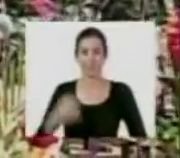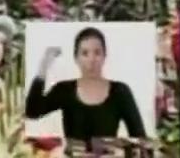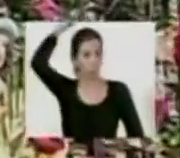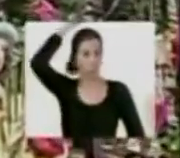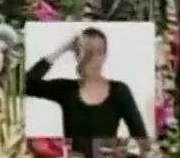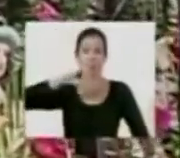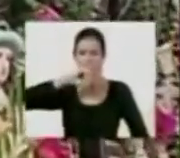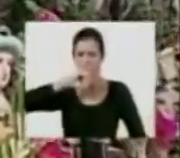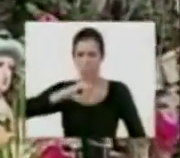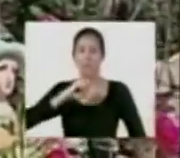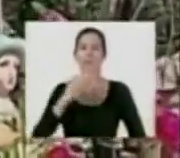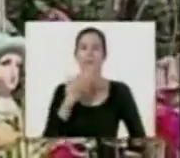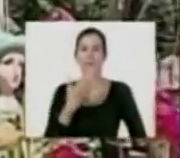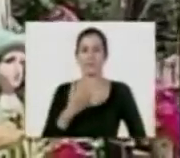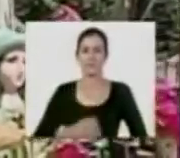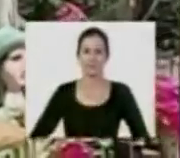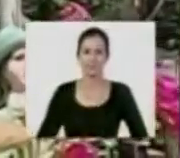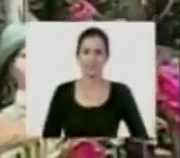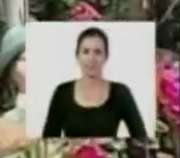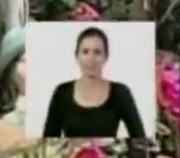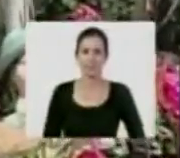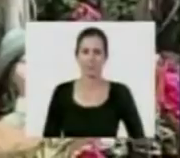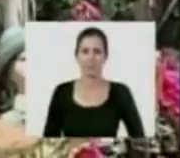Coronel, por